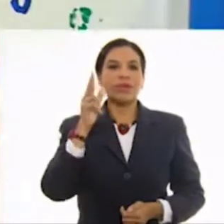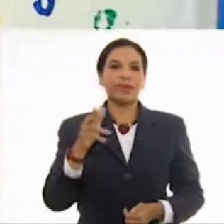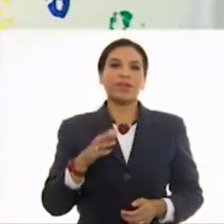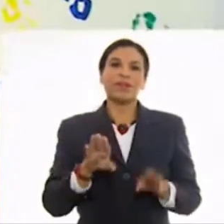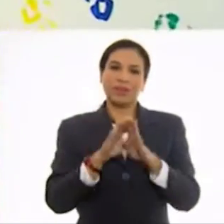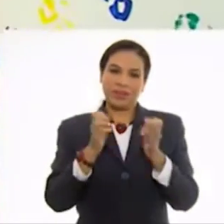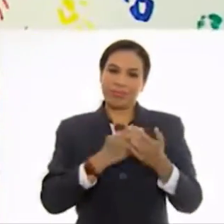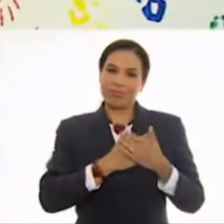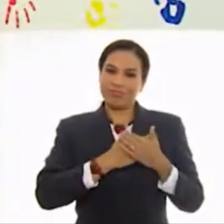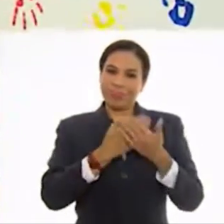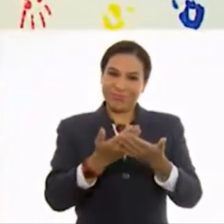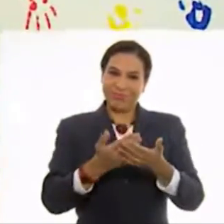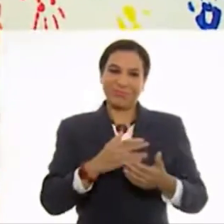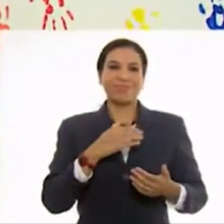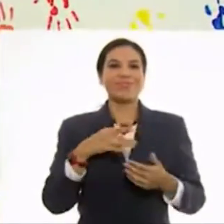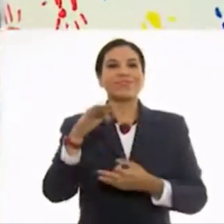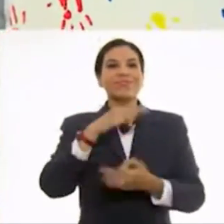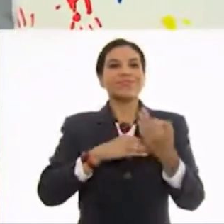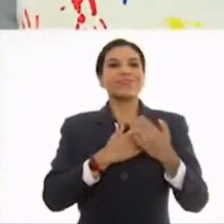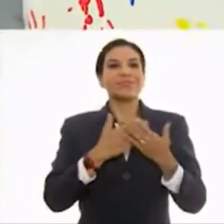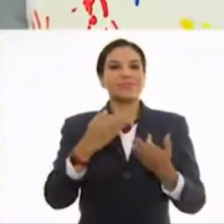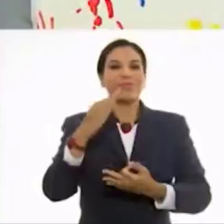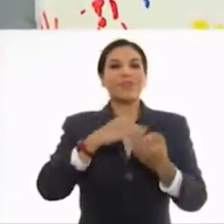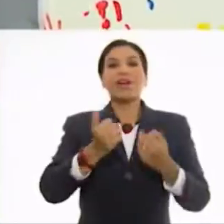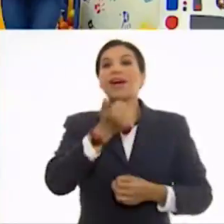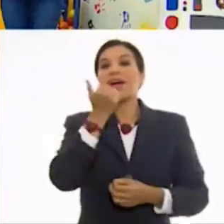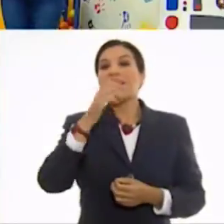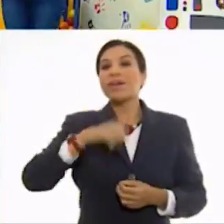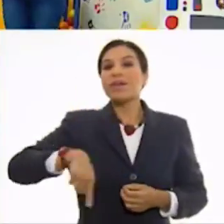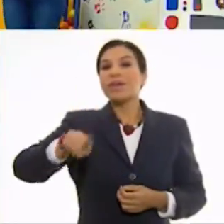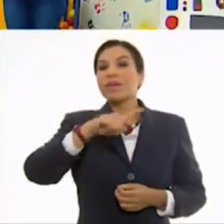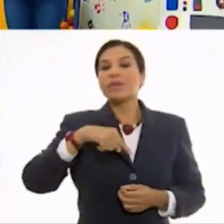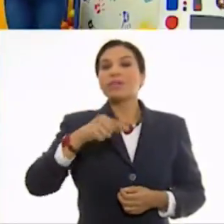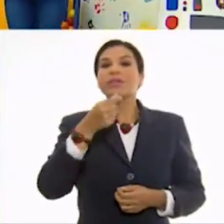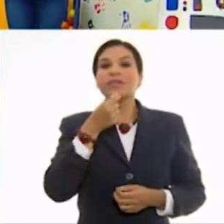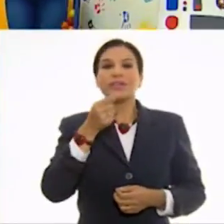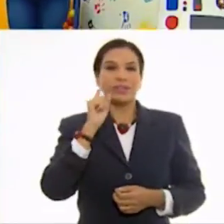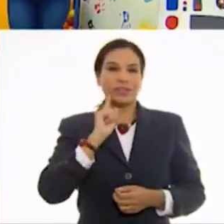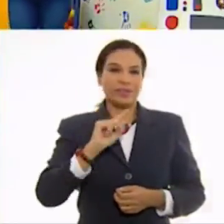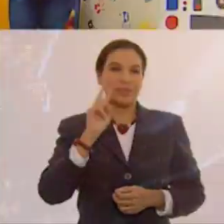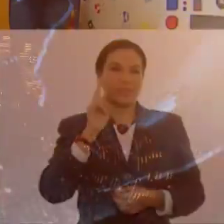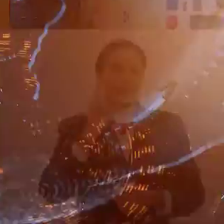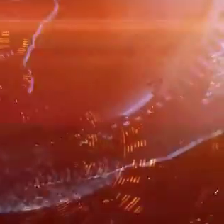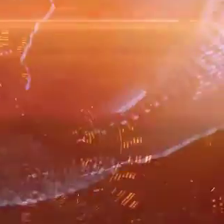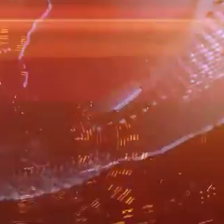escucharemos diversas opiniones de profesores y alumnos sobre la educación a distancia.